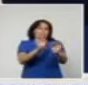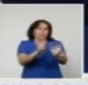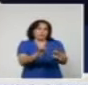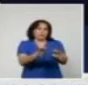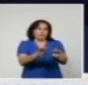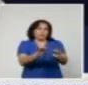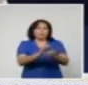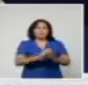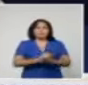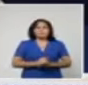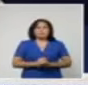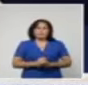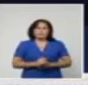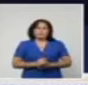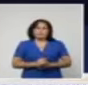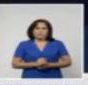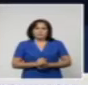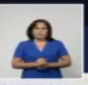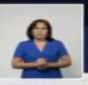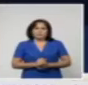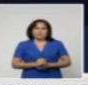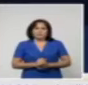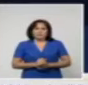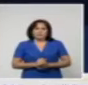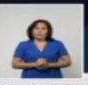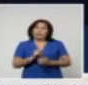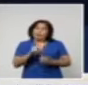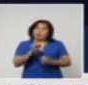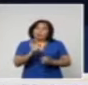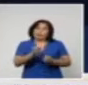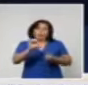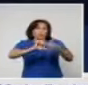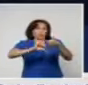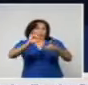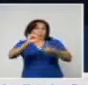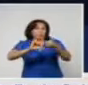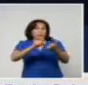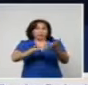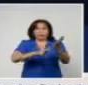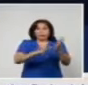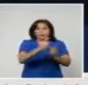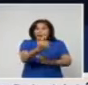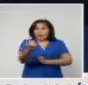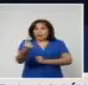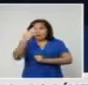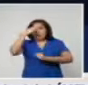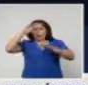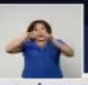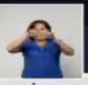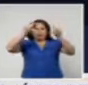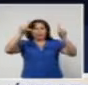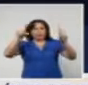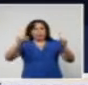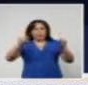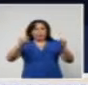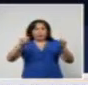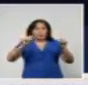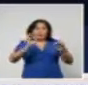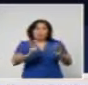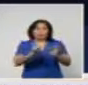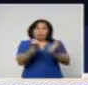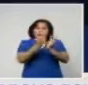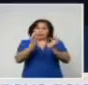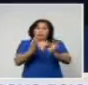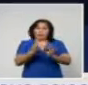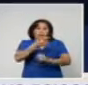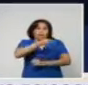esta transmisión. Con este comportamiento por provincia de los casos confirmados en el día